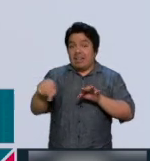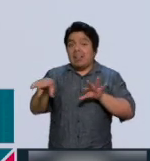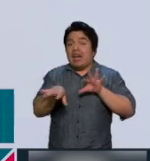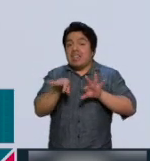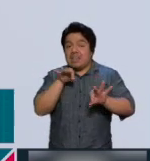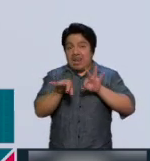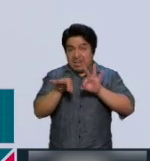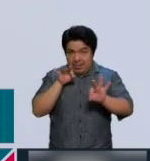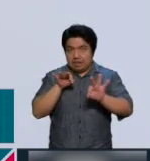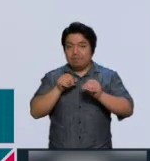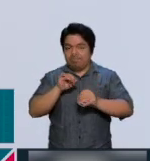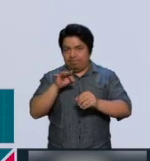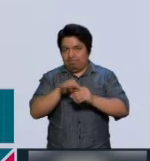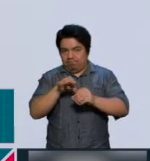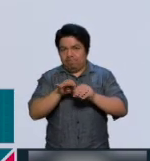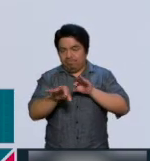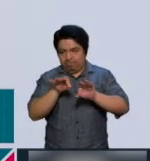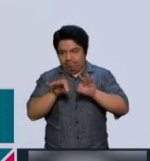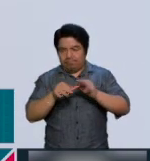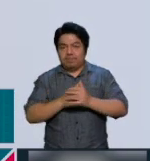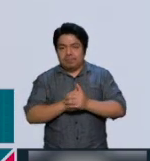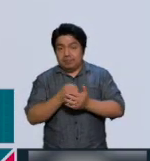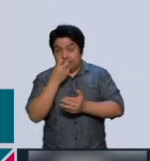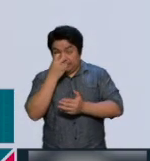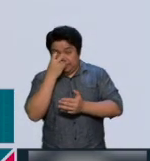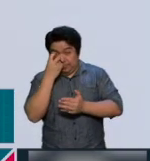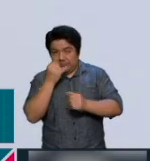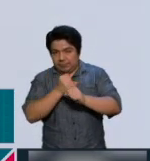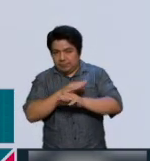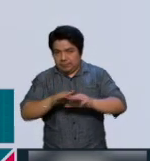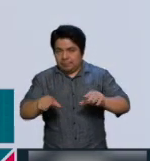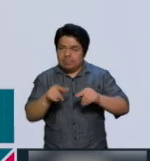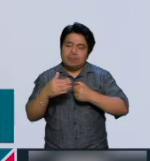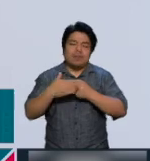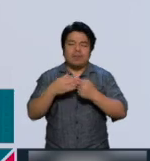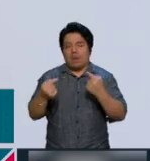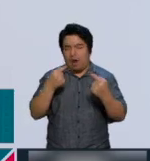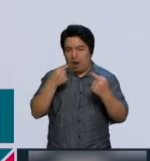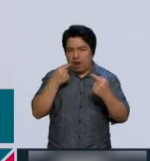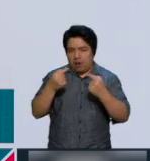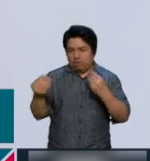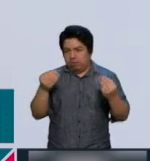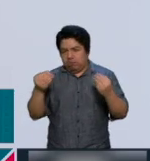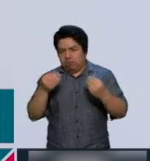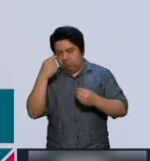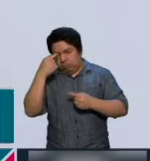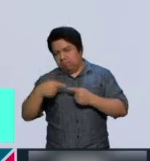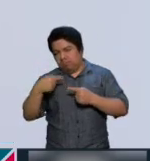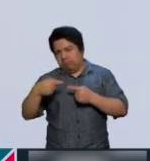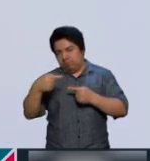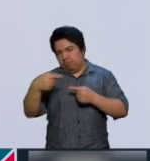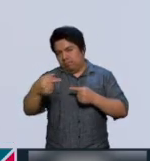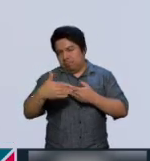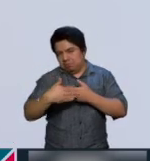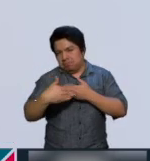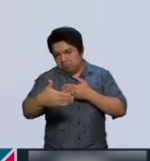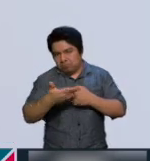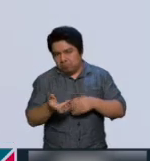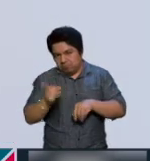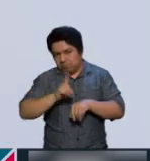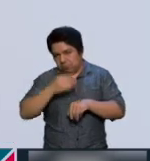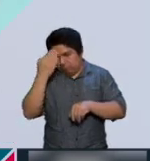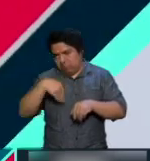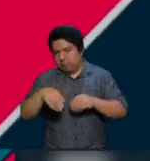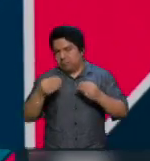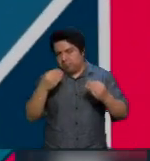información para ser considerada pues en esta discusión que se va a abrir en estos días.